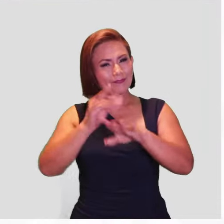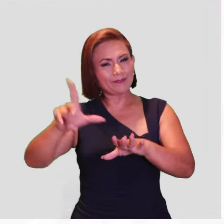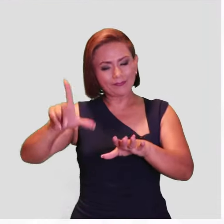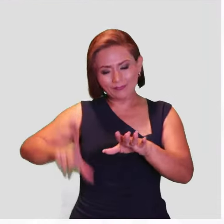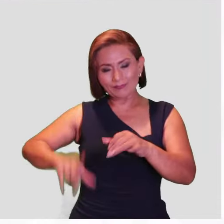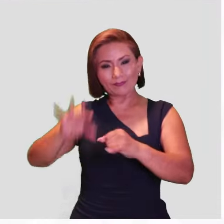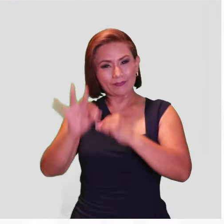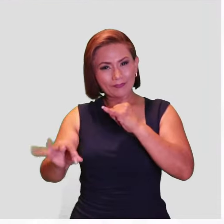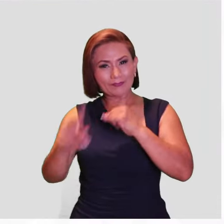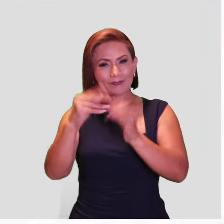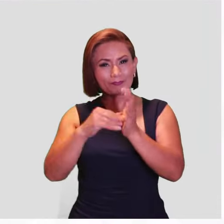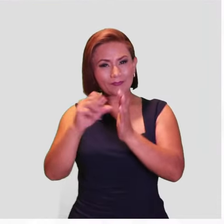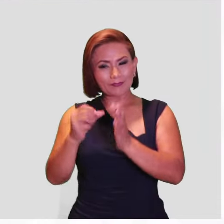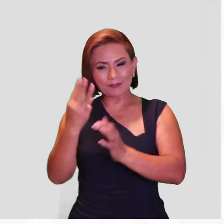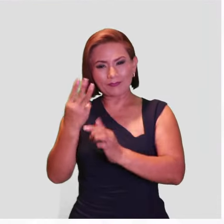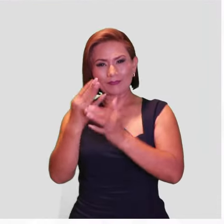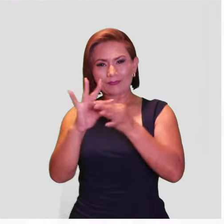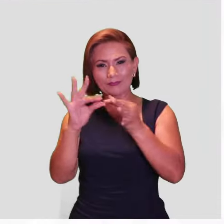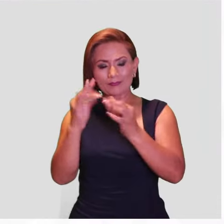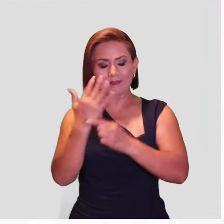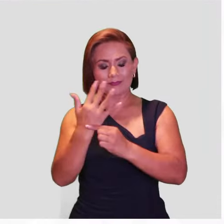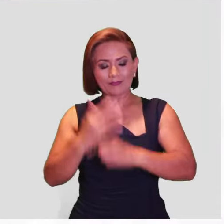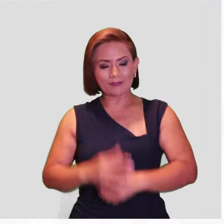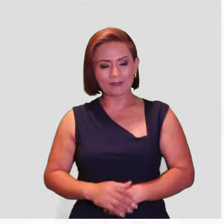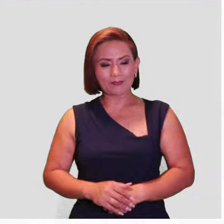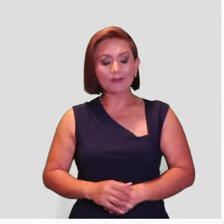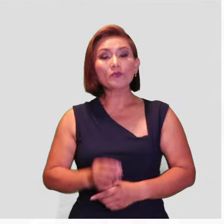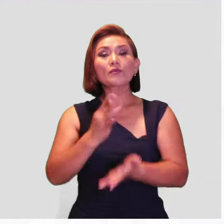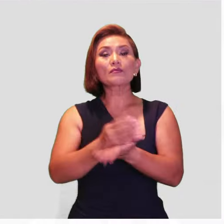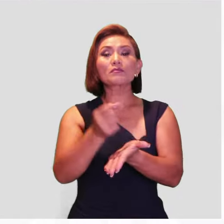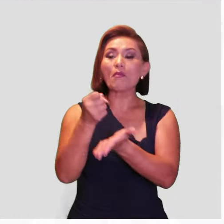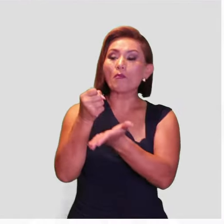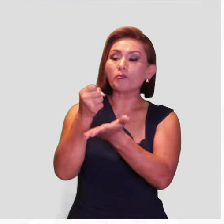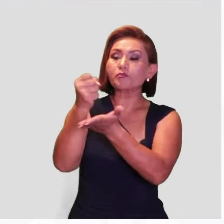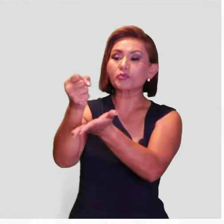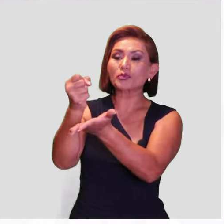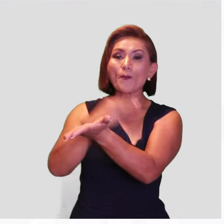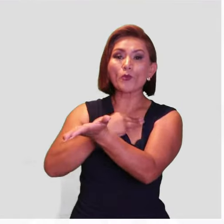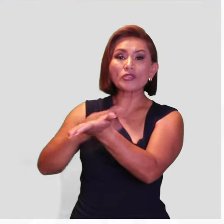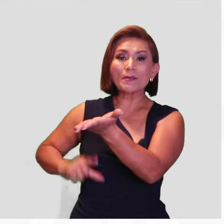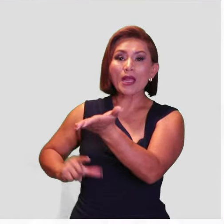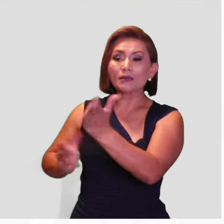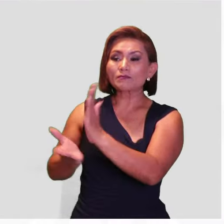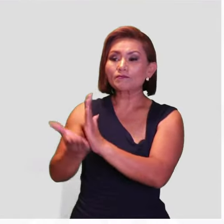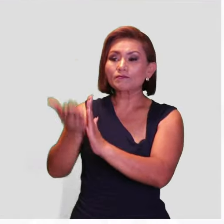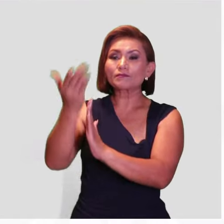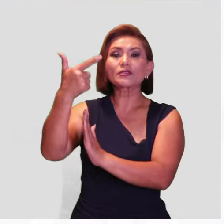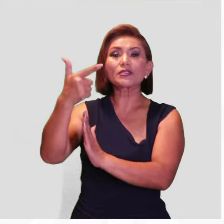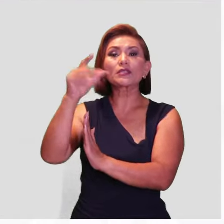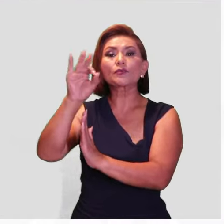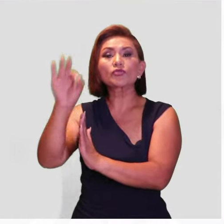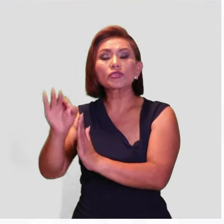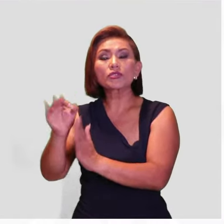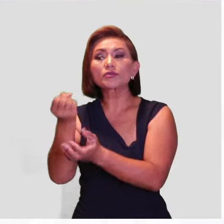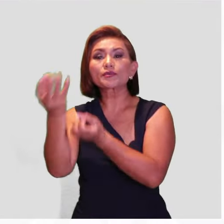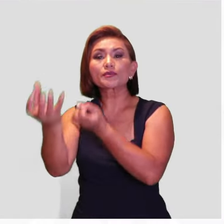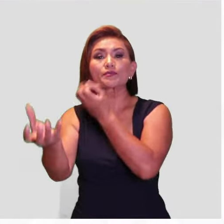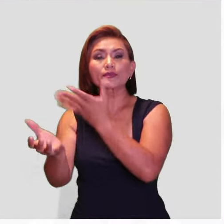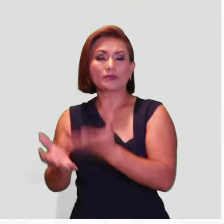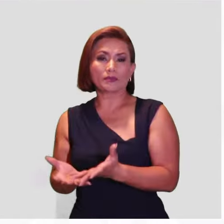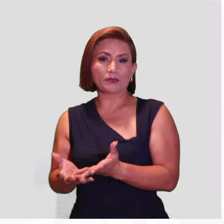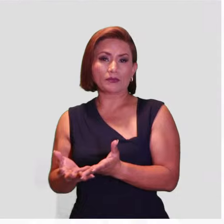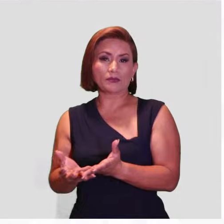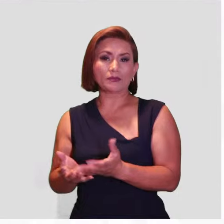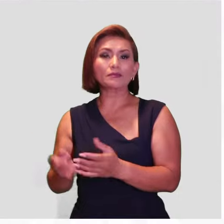del 2023, se aplicó solamente un presupuesto municipal a la obra pública del 7%. Esto es